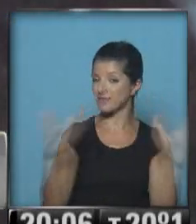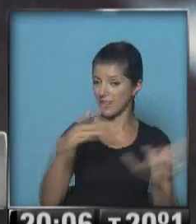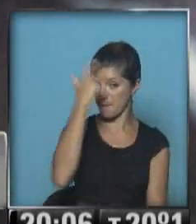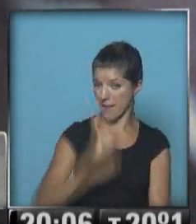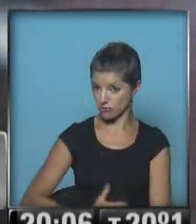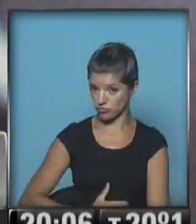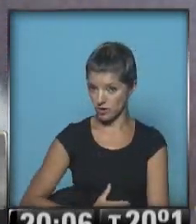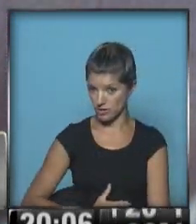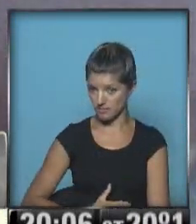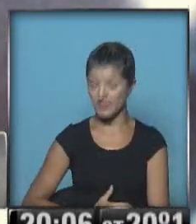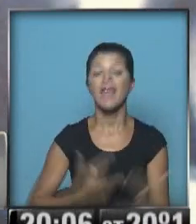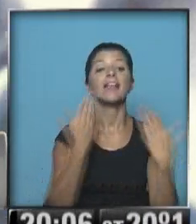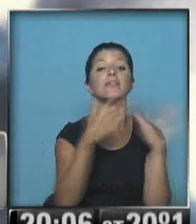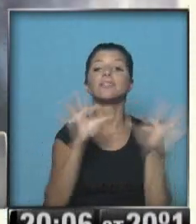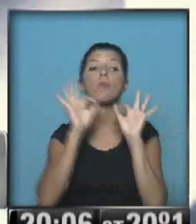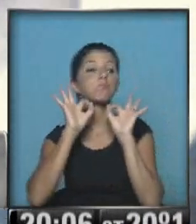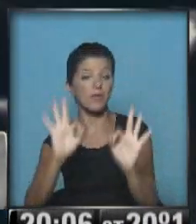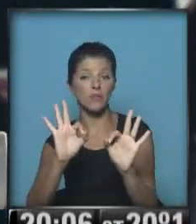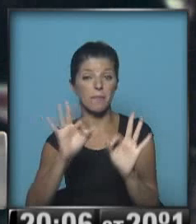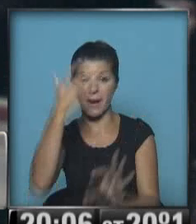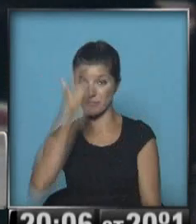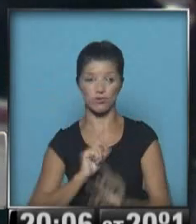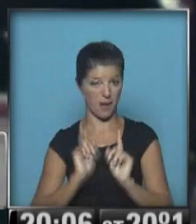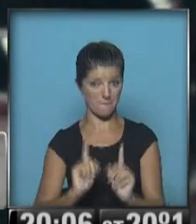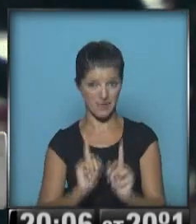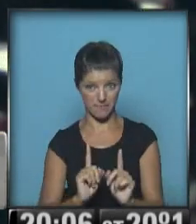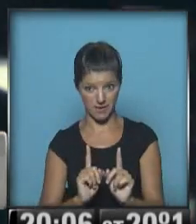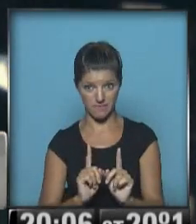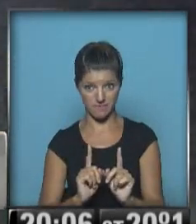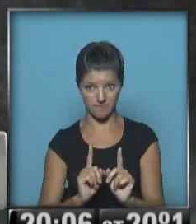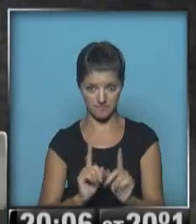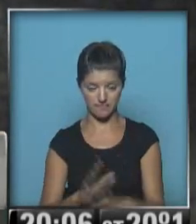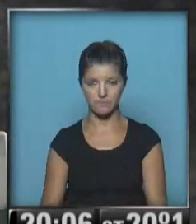personal libertad completa para el individuo